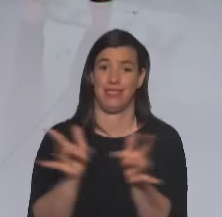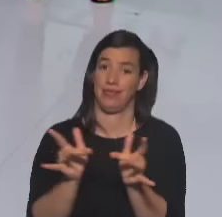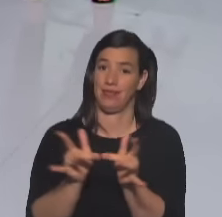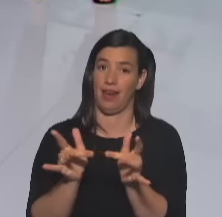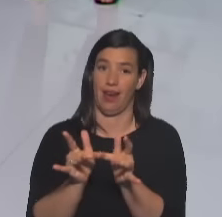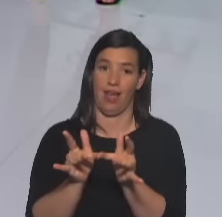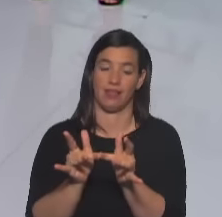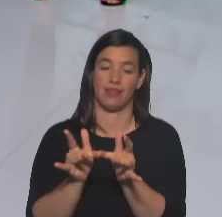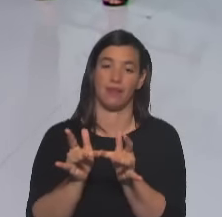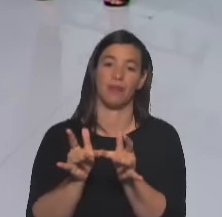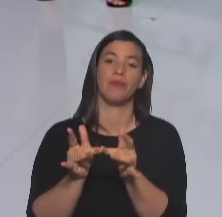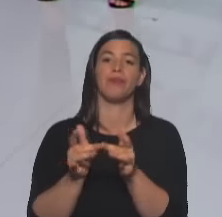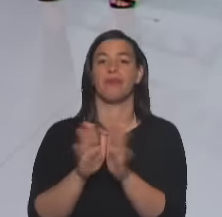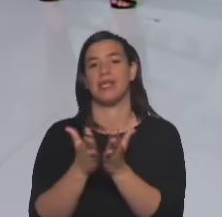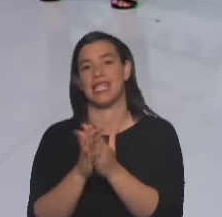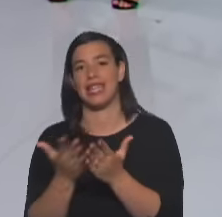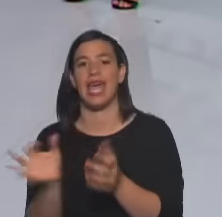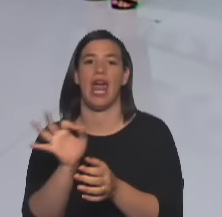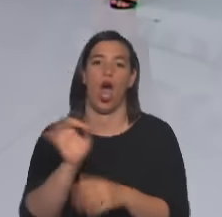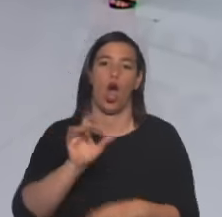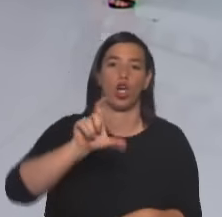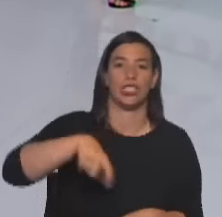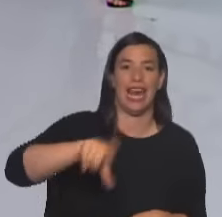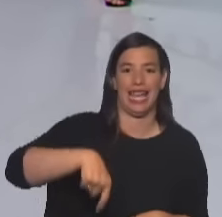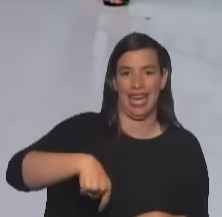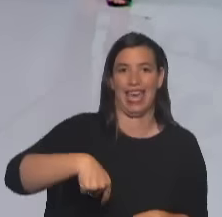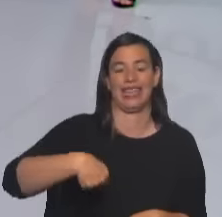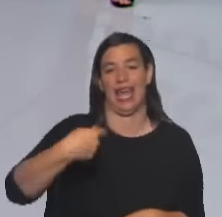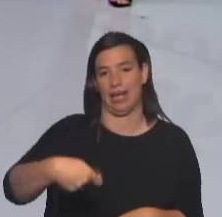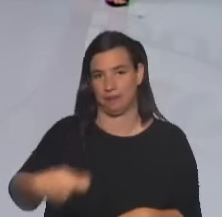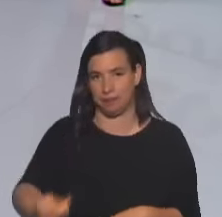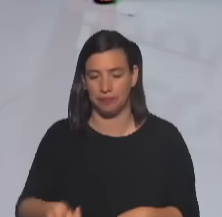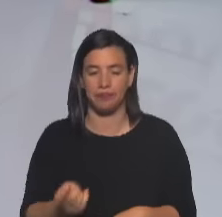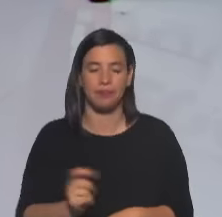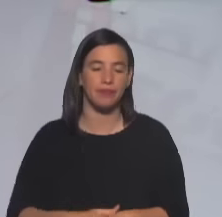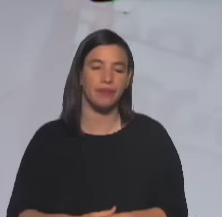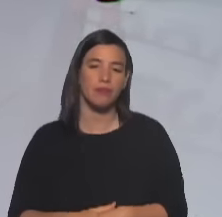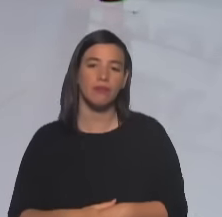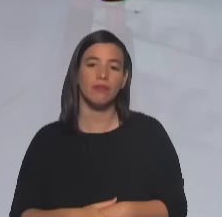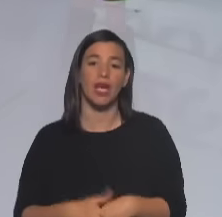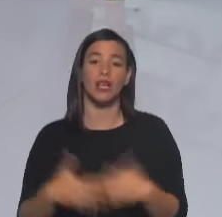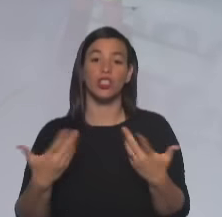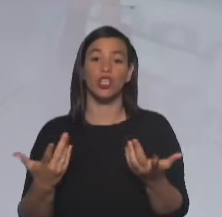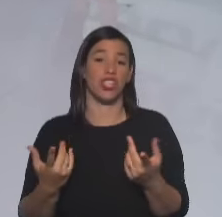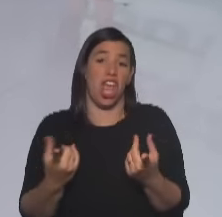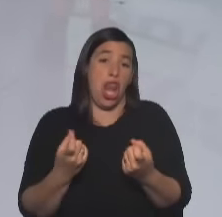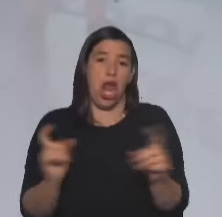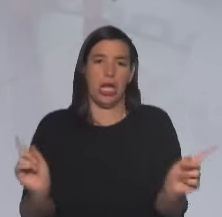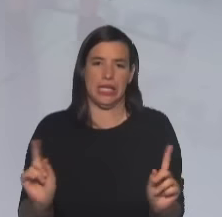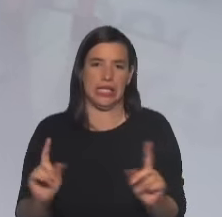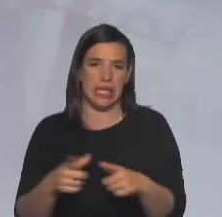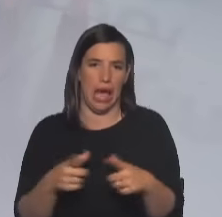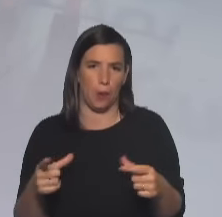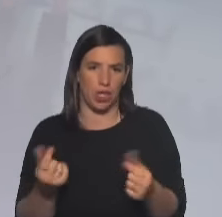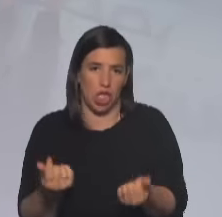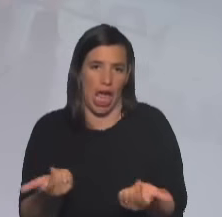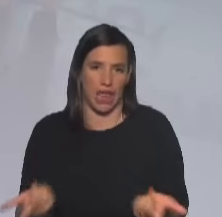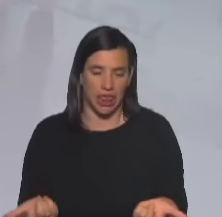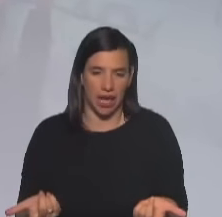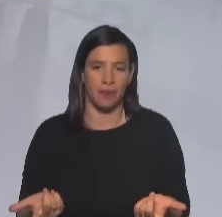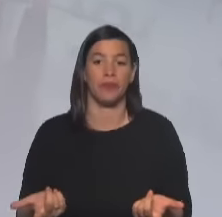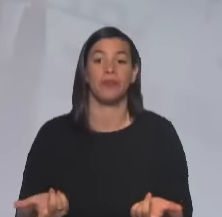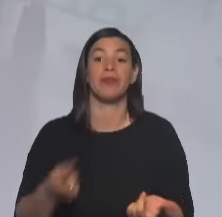de billeteras como de tarjetas de débitos y créditos. Un dato que en parte se comprueba si se analiza la